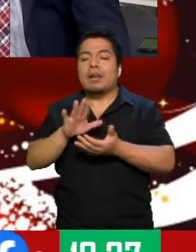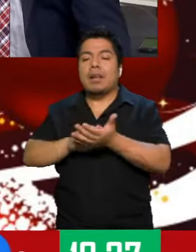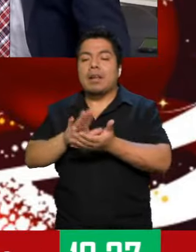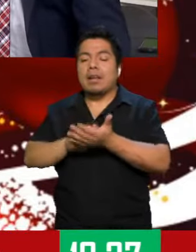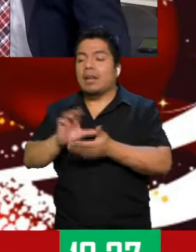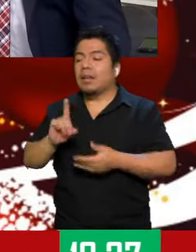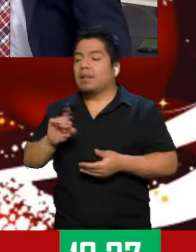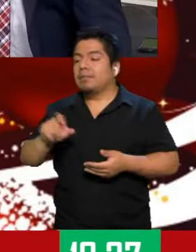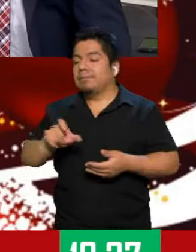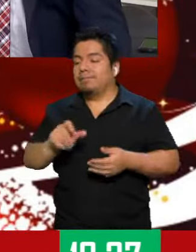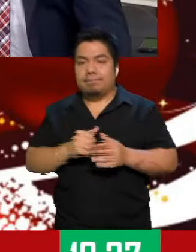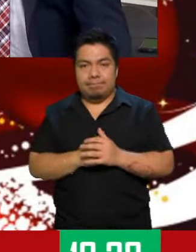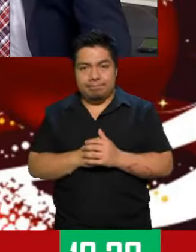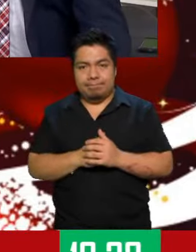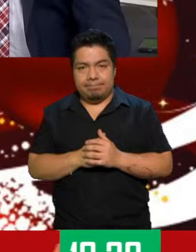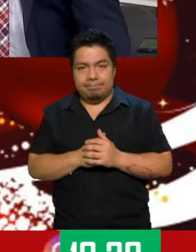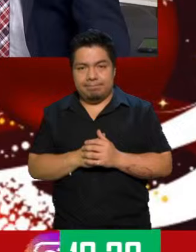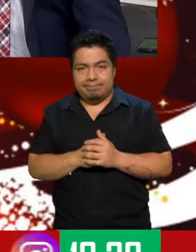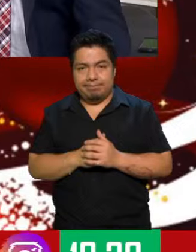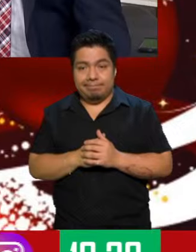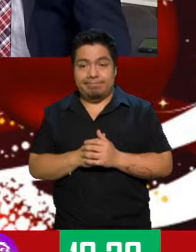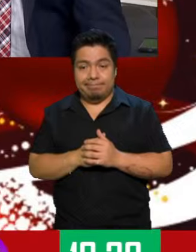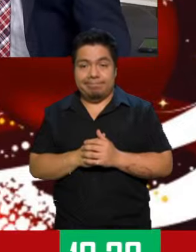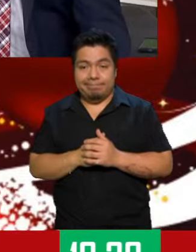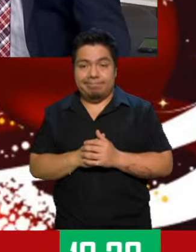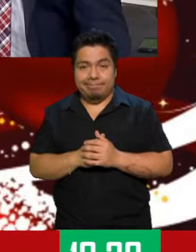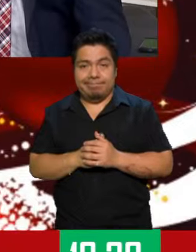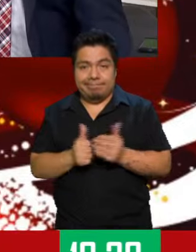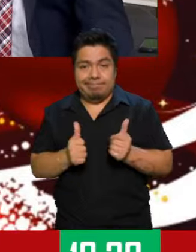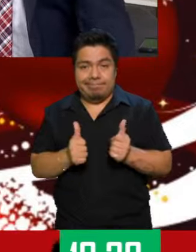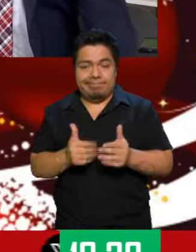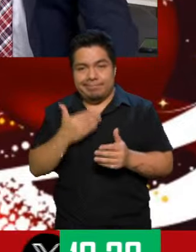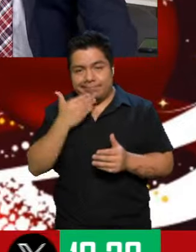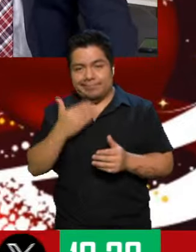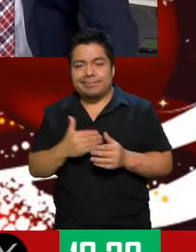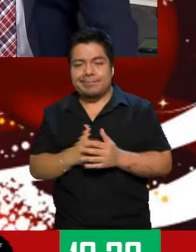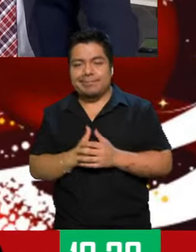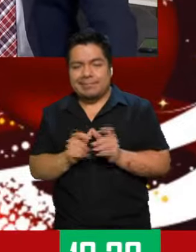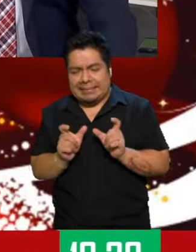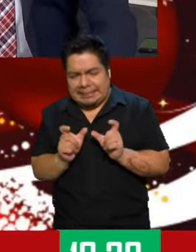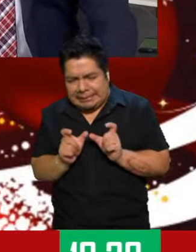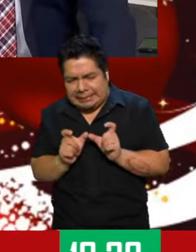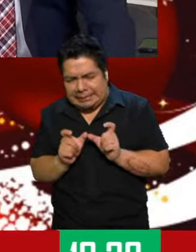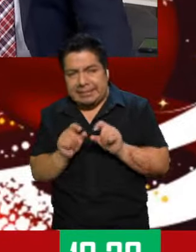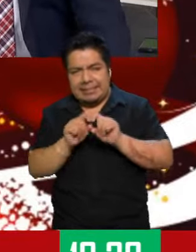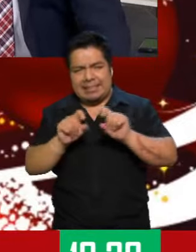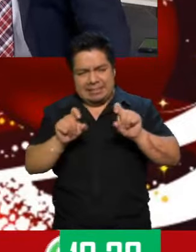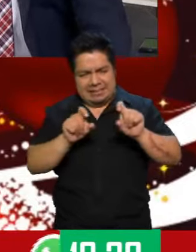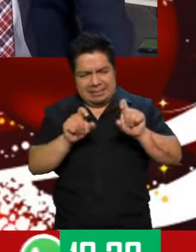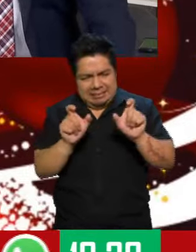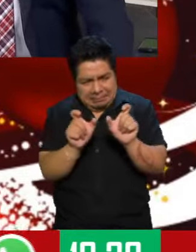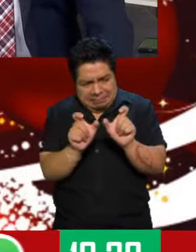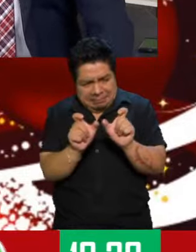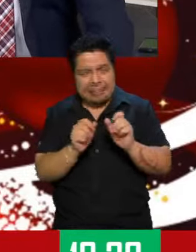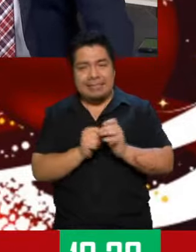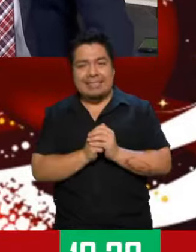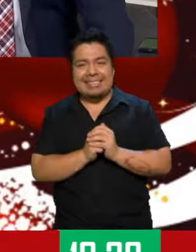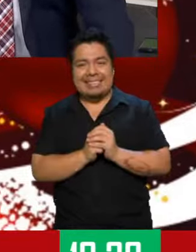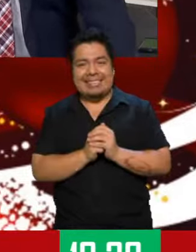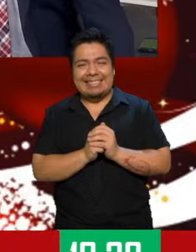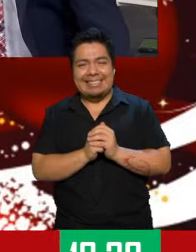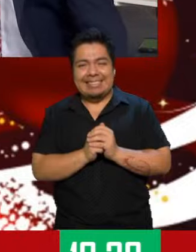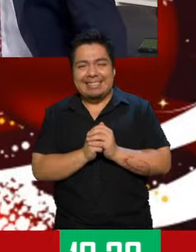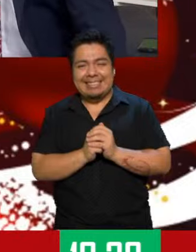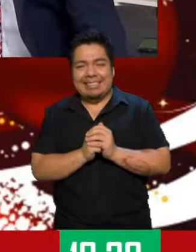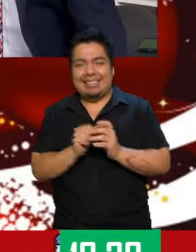la Ciudad de México. Ahí mira está la pleca, pleca. Miren la pleca. Apretada. ¿Cómo le hacemos con esa plexi? Es que... Mi